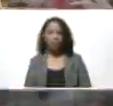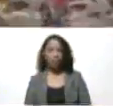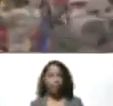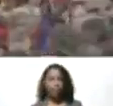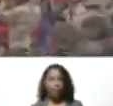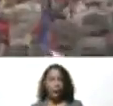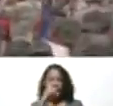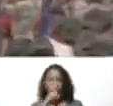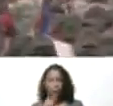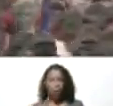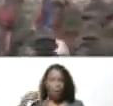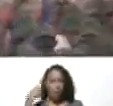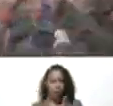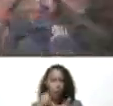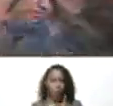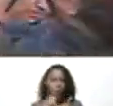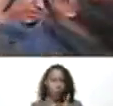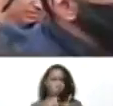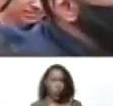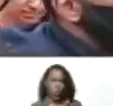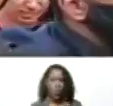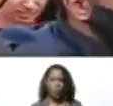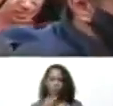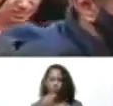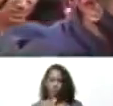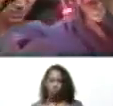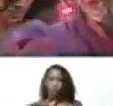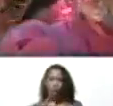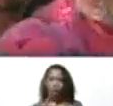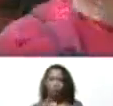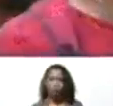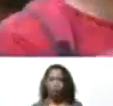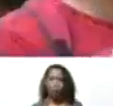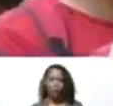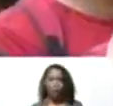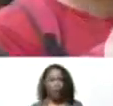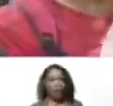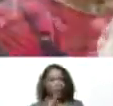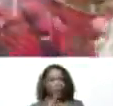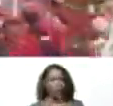Años de batalla, hermosa, y